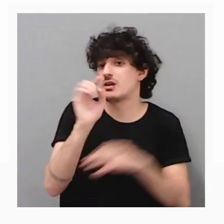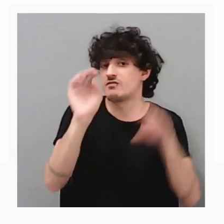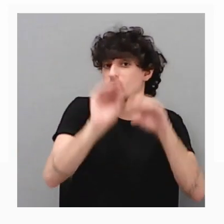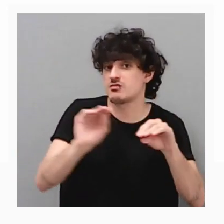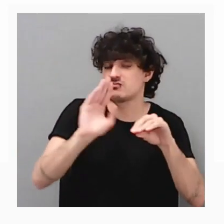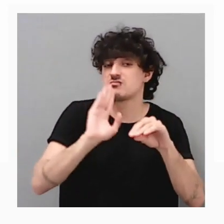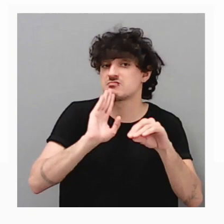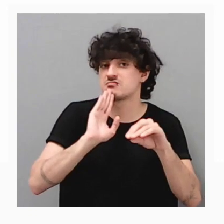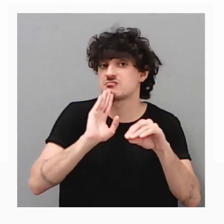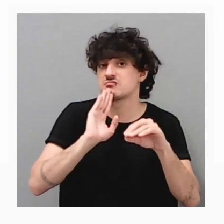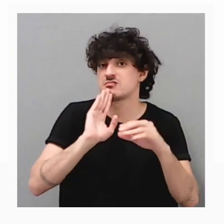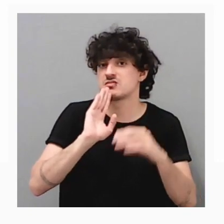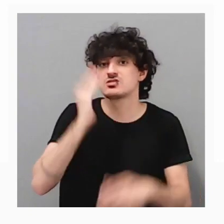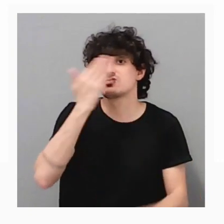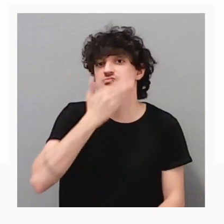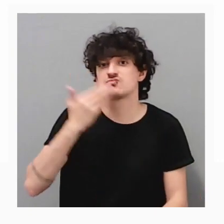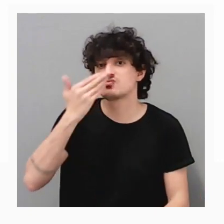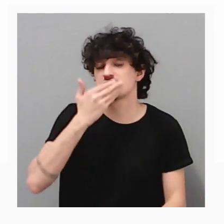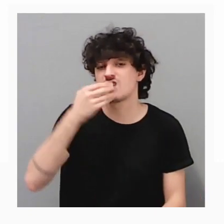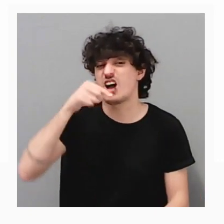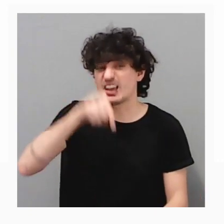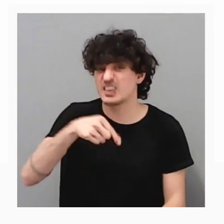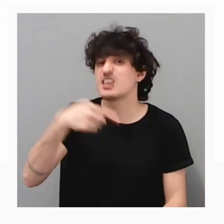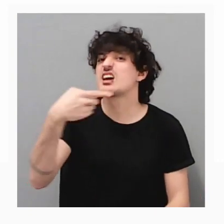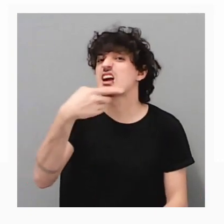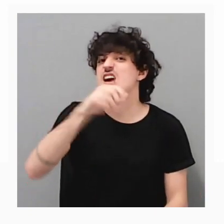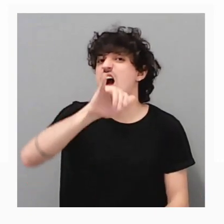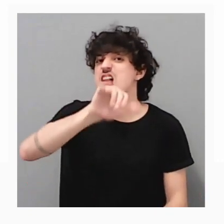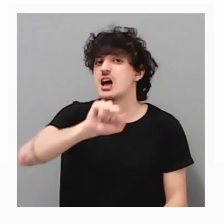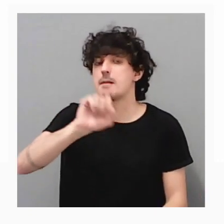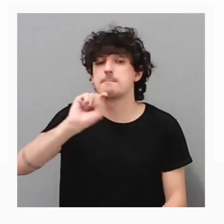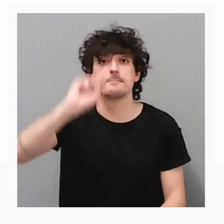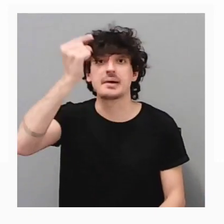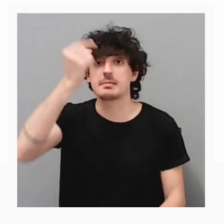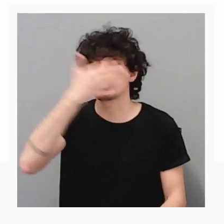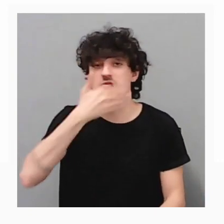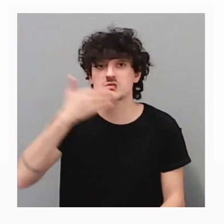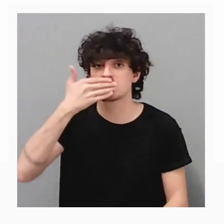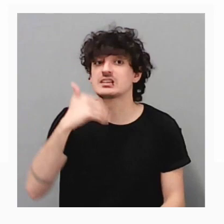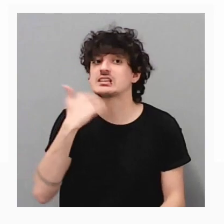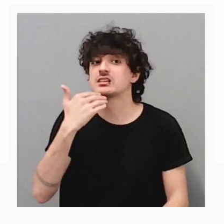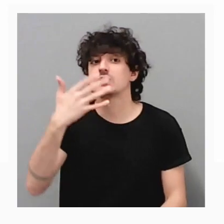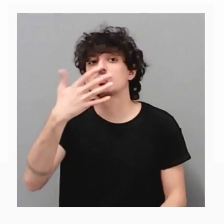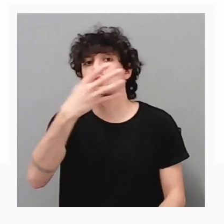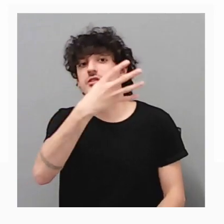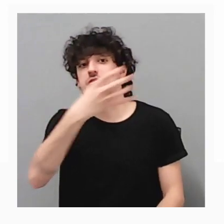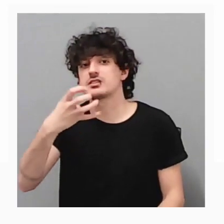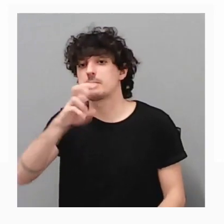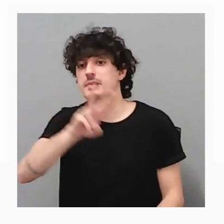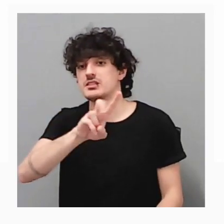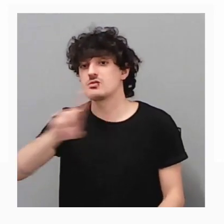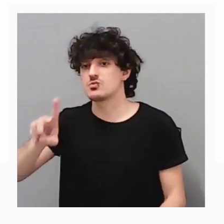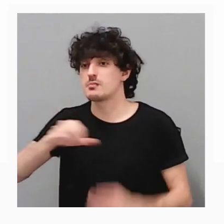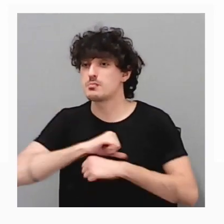la primera escuela ha sido Vilanova de Gaia. Entonces estamos en casi 421 escuelas a nivel nacional, en